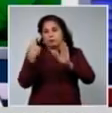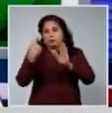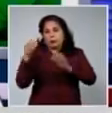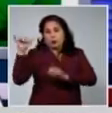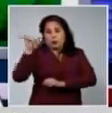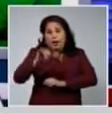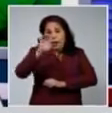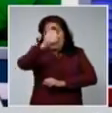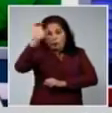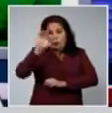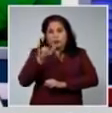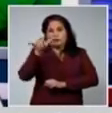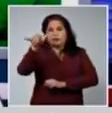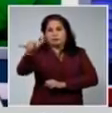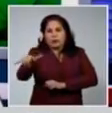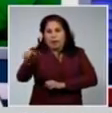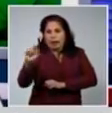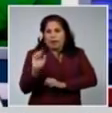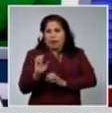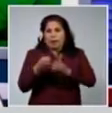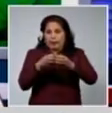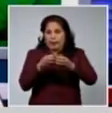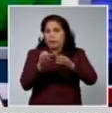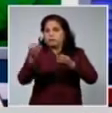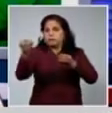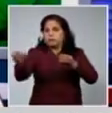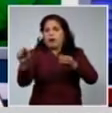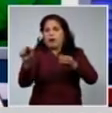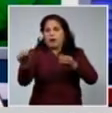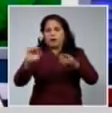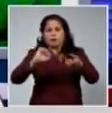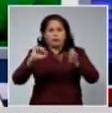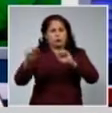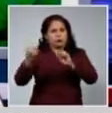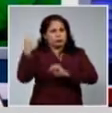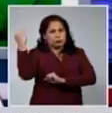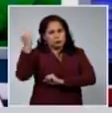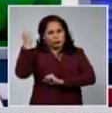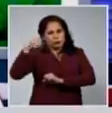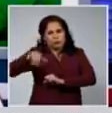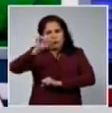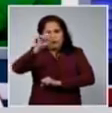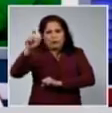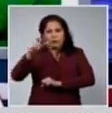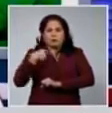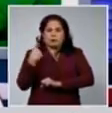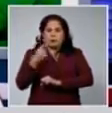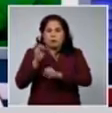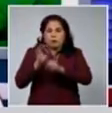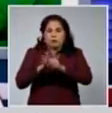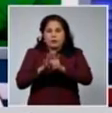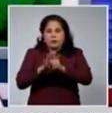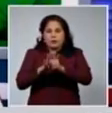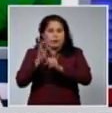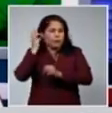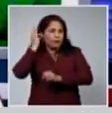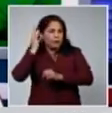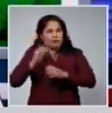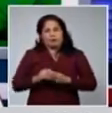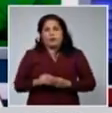las normas de control sanitario internacional que se vienen aplicando en nuestro país y ha permitido